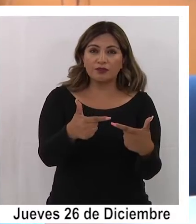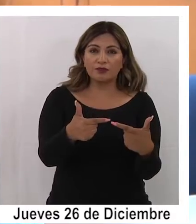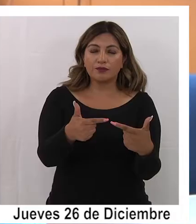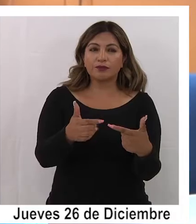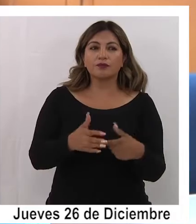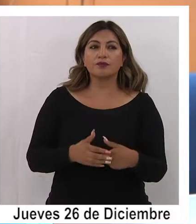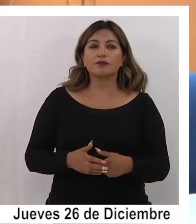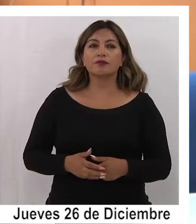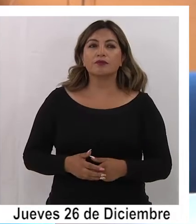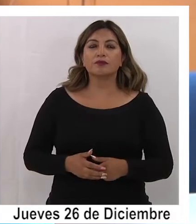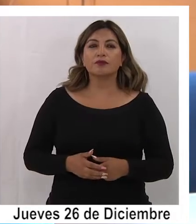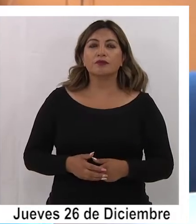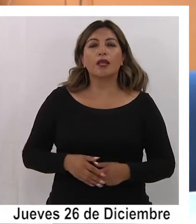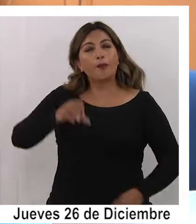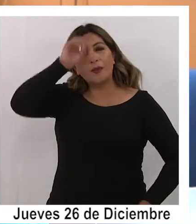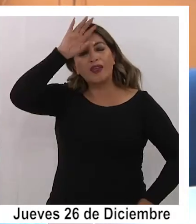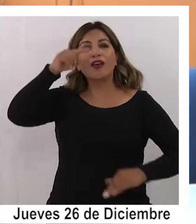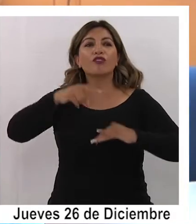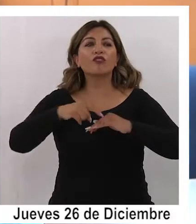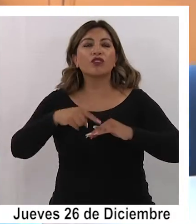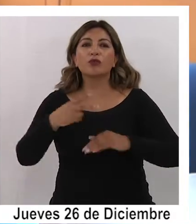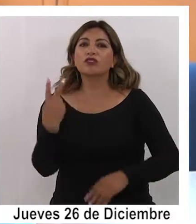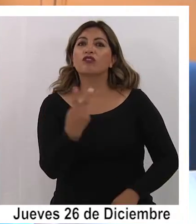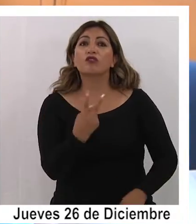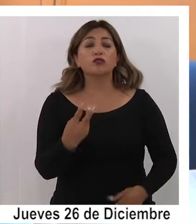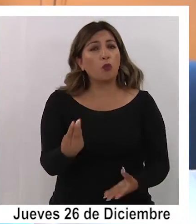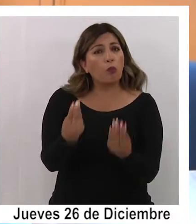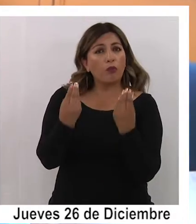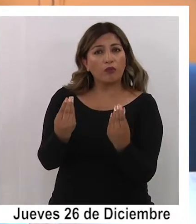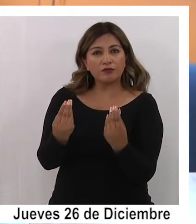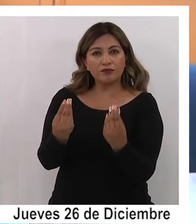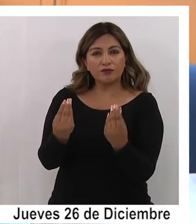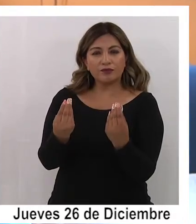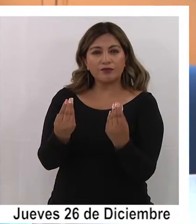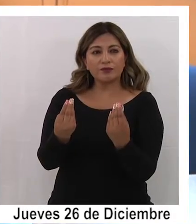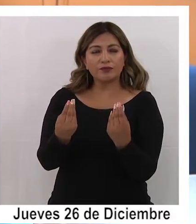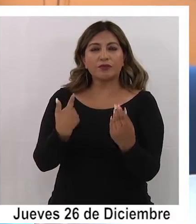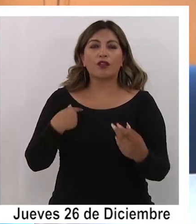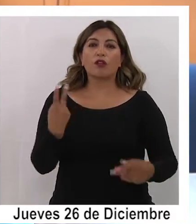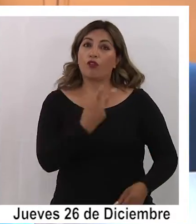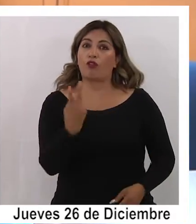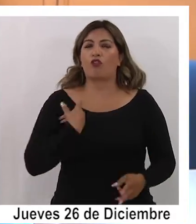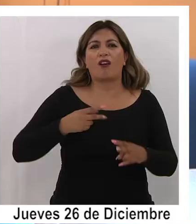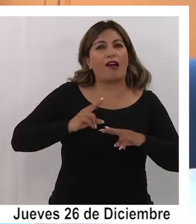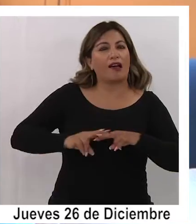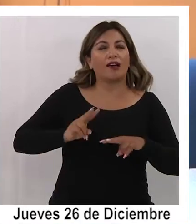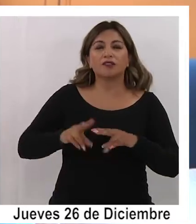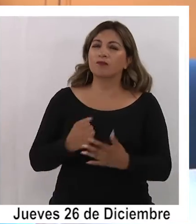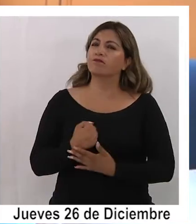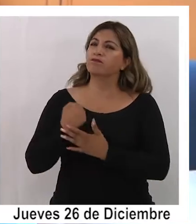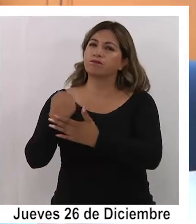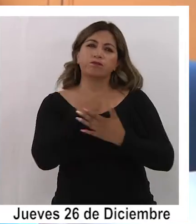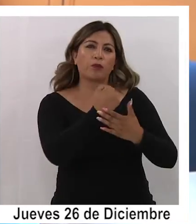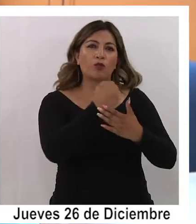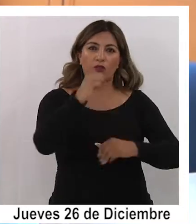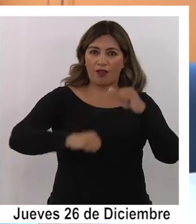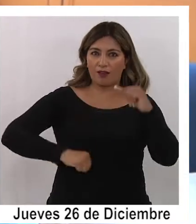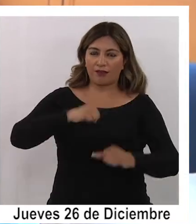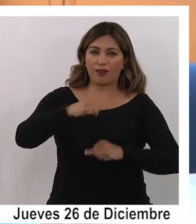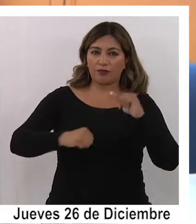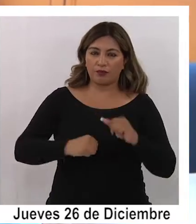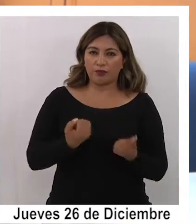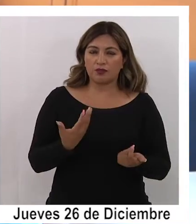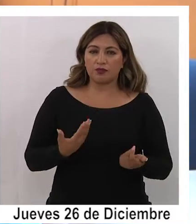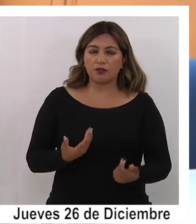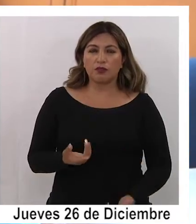autoridad política como la minera Doña Ené de Coyaguase ha sido fantástica. Han ido muy rápidamente en